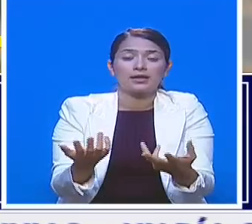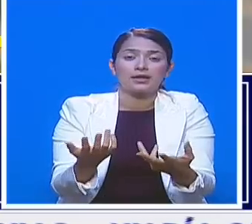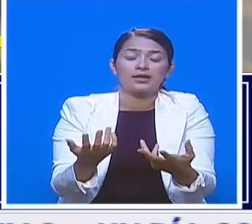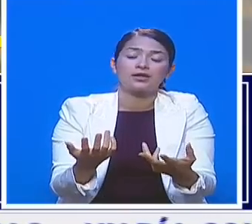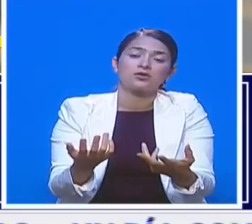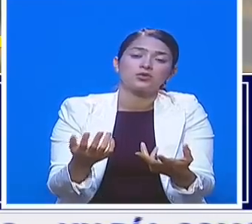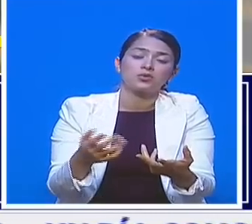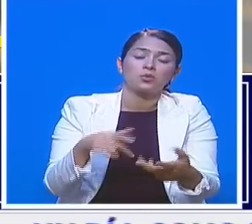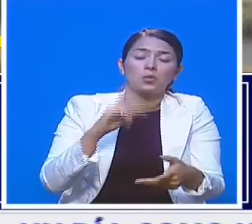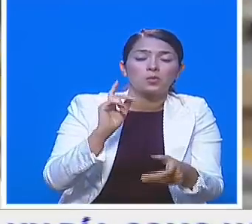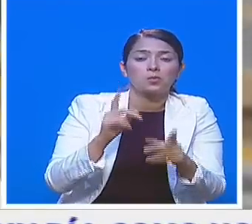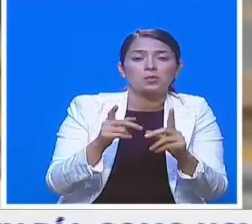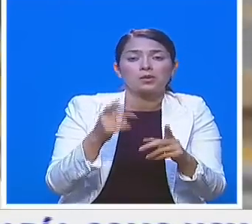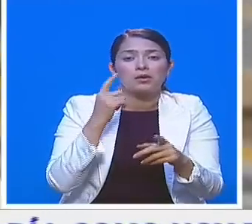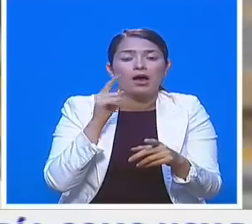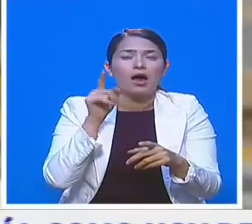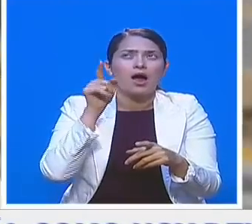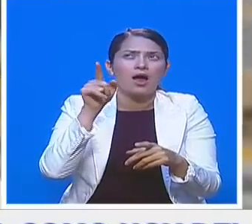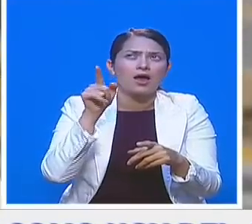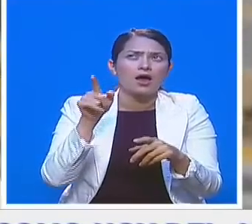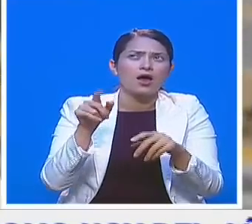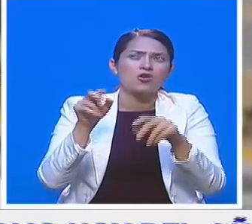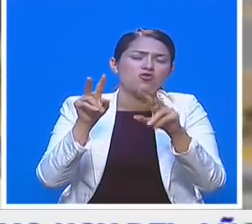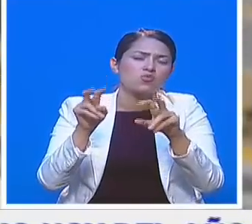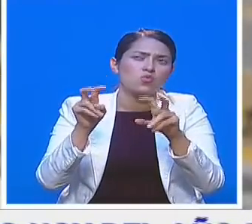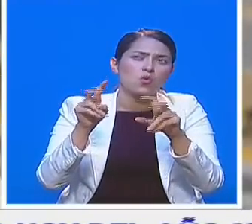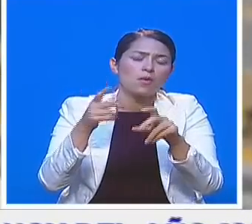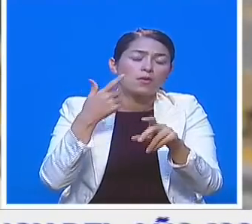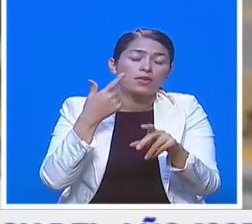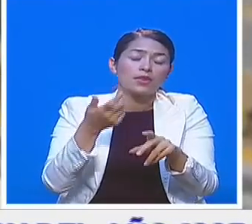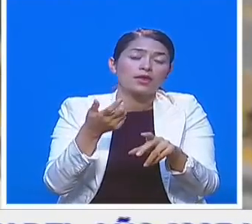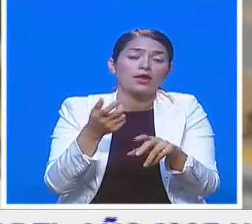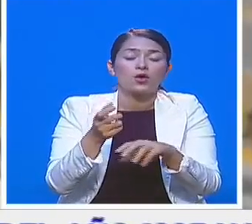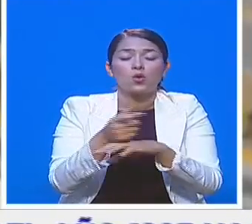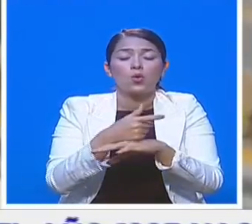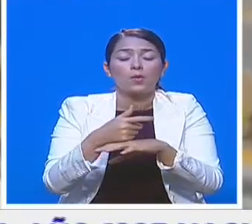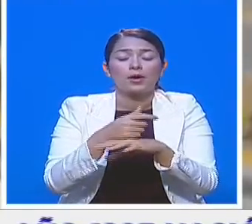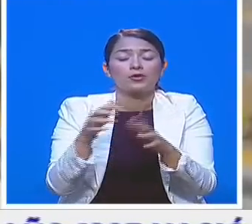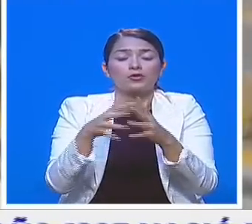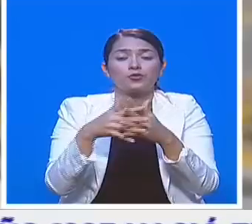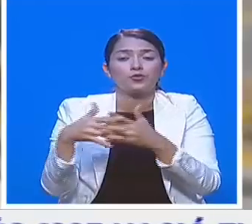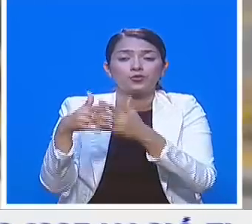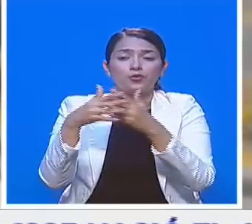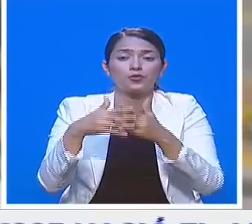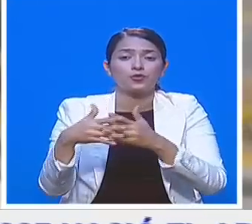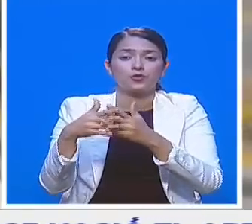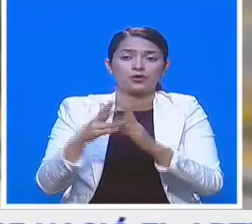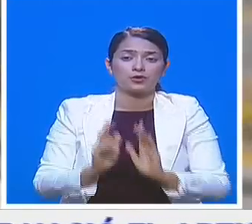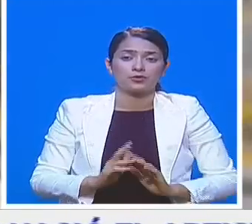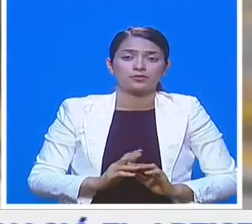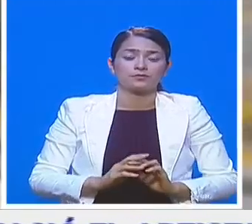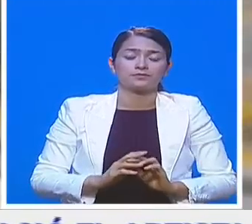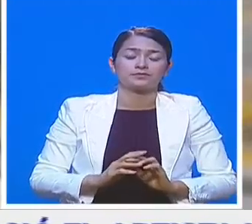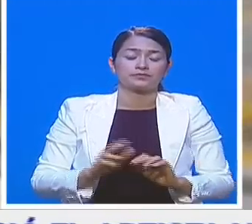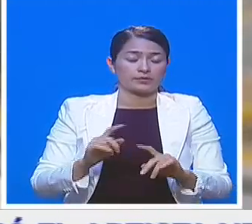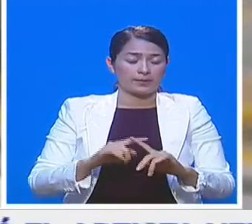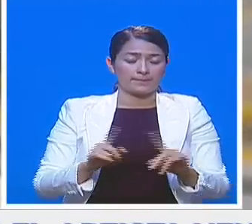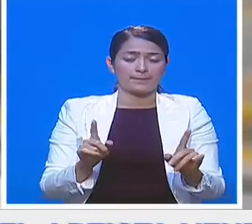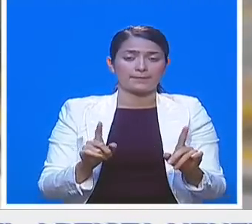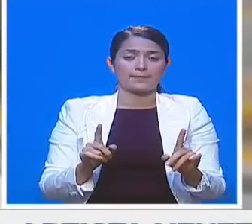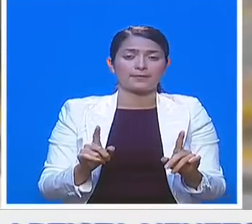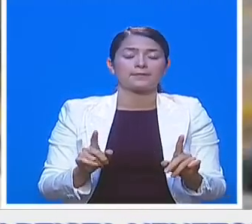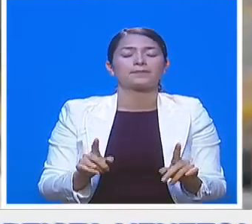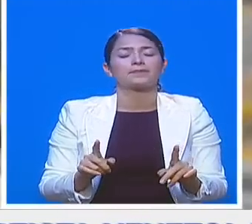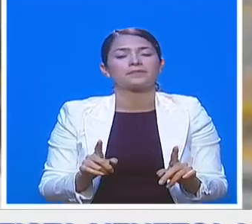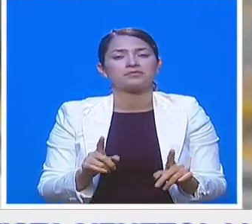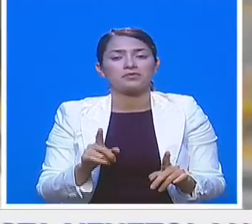suceder precisamente con este nuevo anuncio del gobierno de los Estados Unidos. Sin embargo, destacaban que se